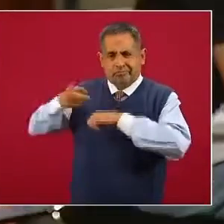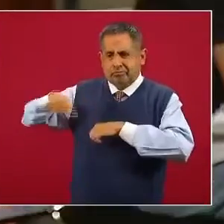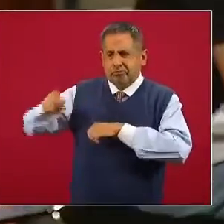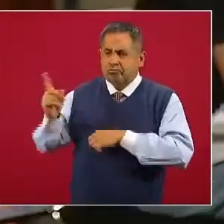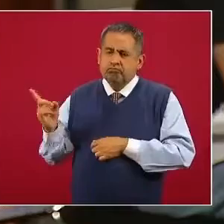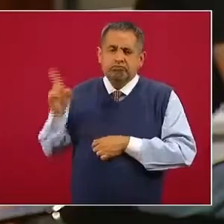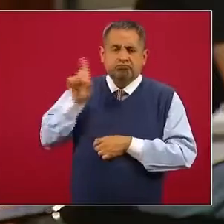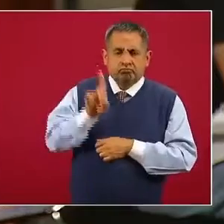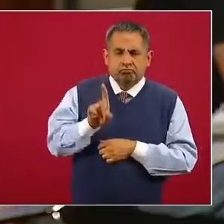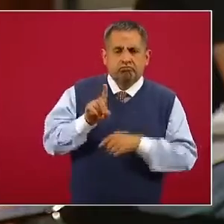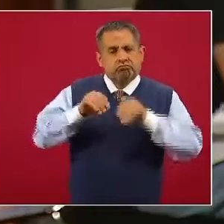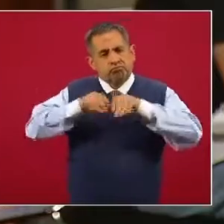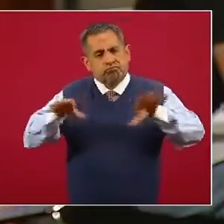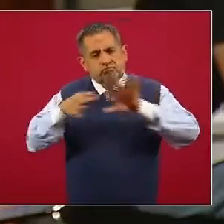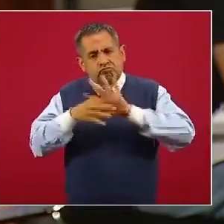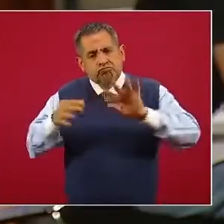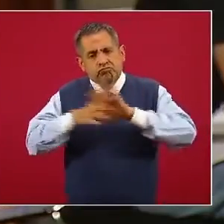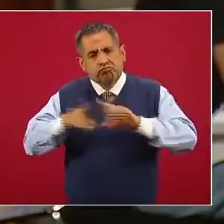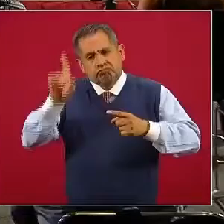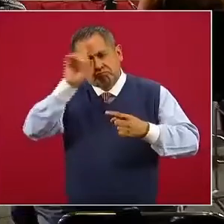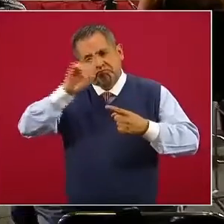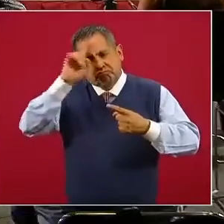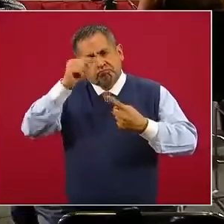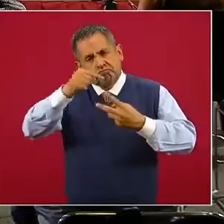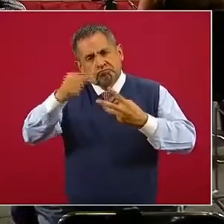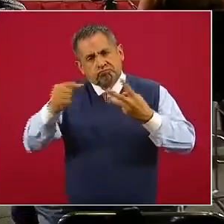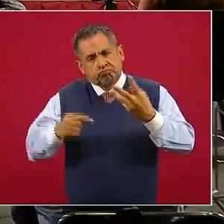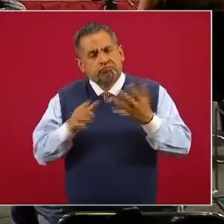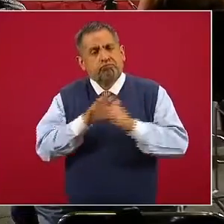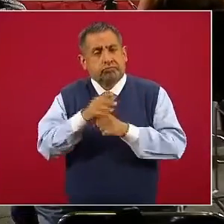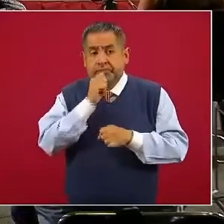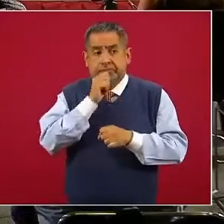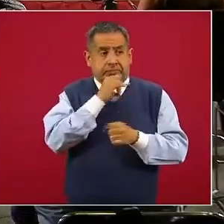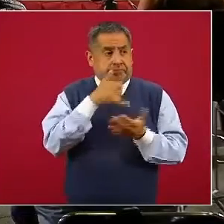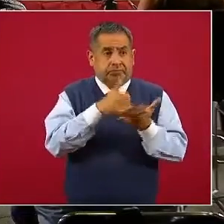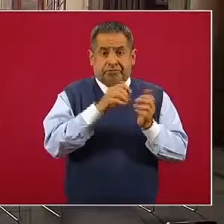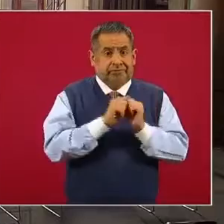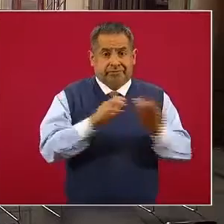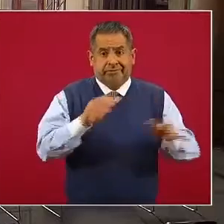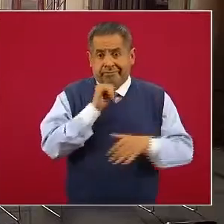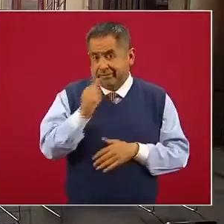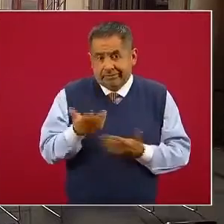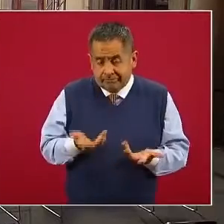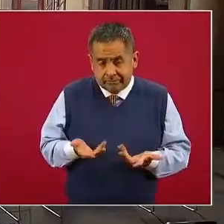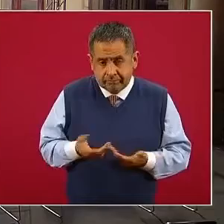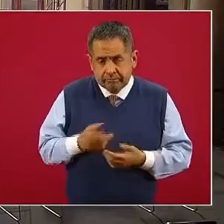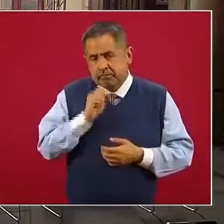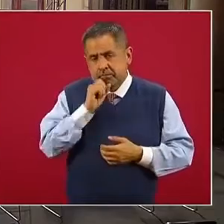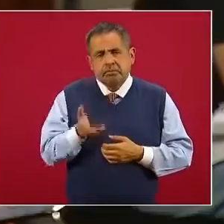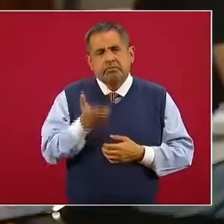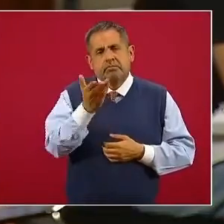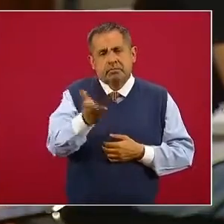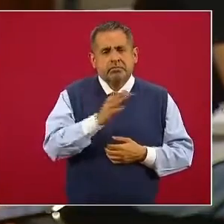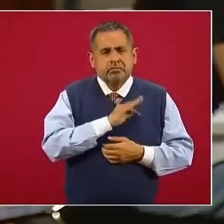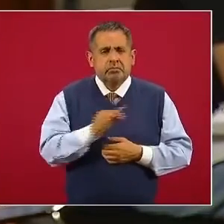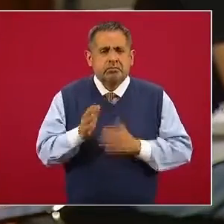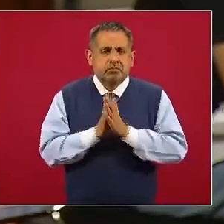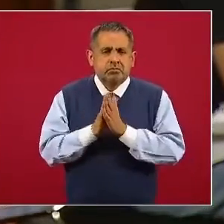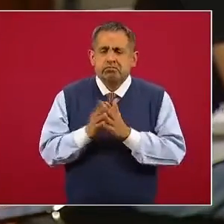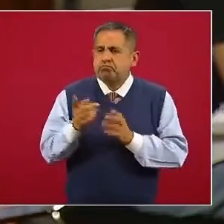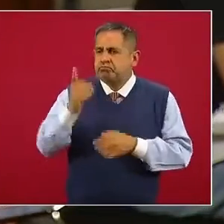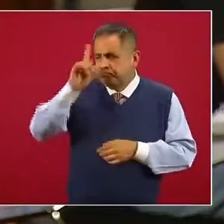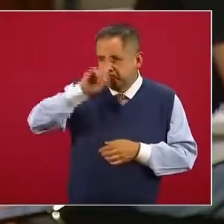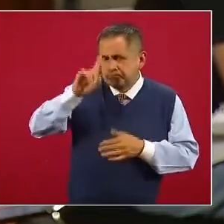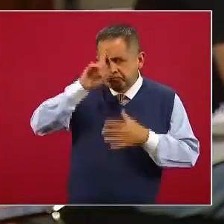y especificaciones que todavía no se han publicado, así como pedirle también si usted nos puede indicar